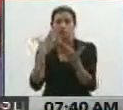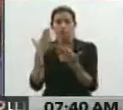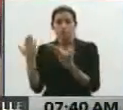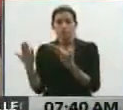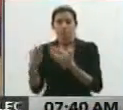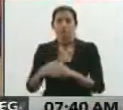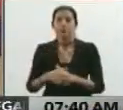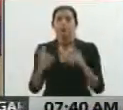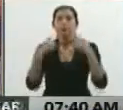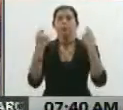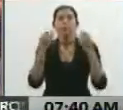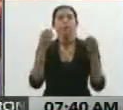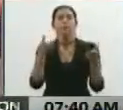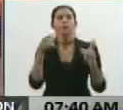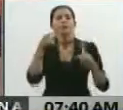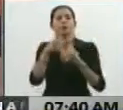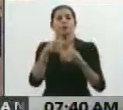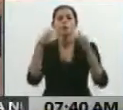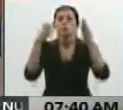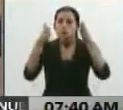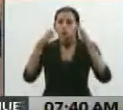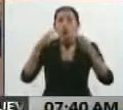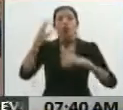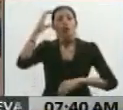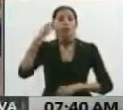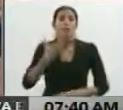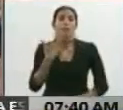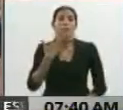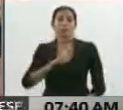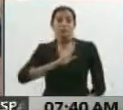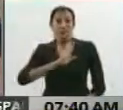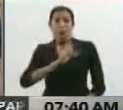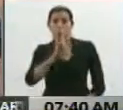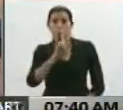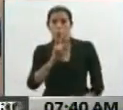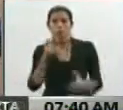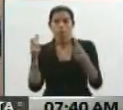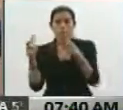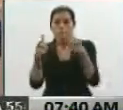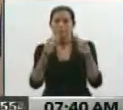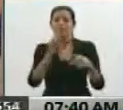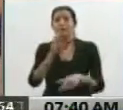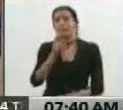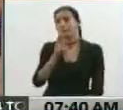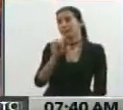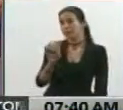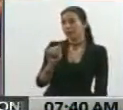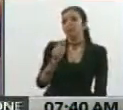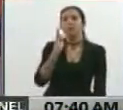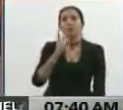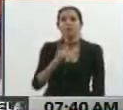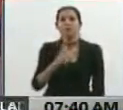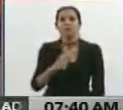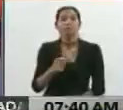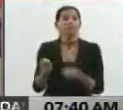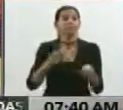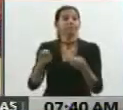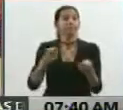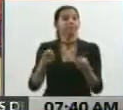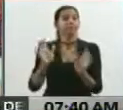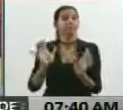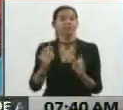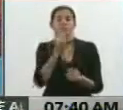campaña dirigida a concientizar de que si eres dueño de un dron o de un aérea debe estar regulado por la